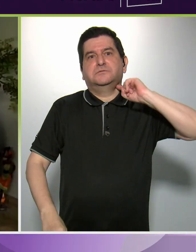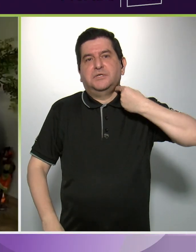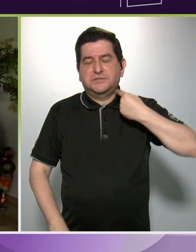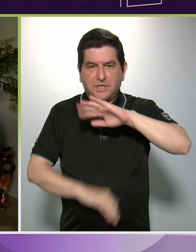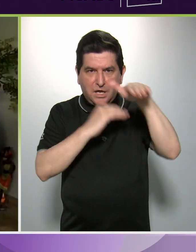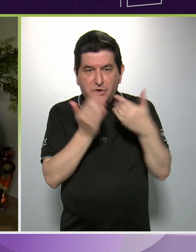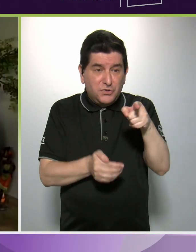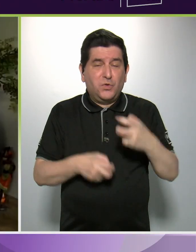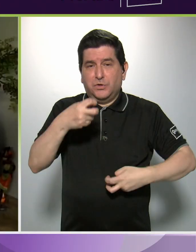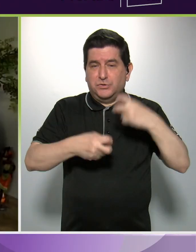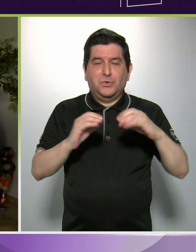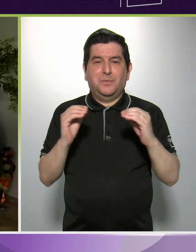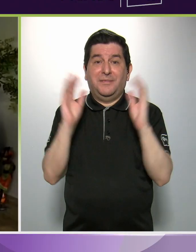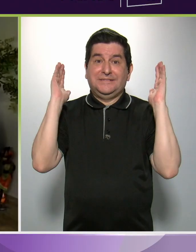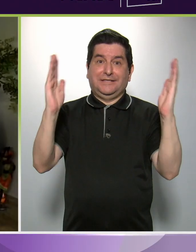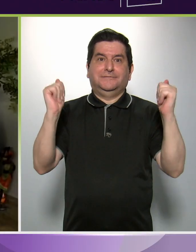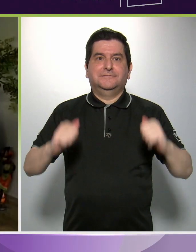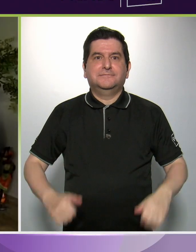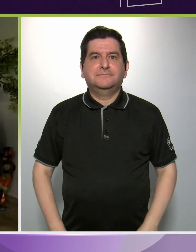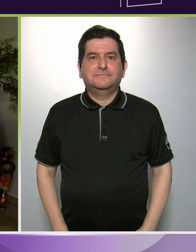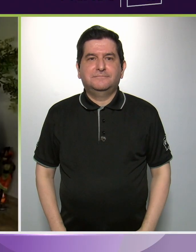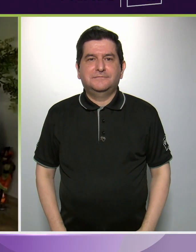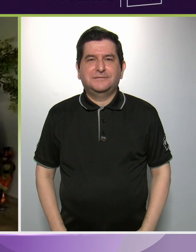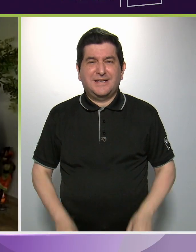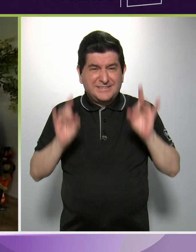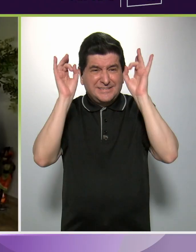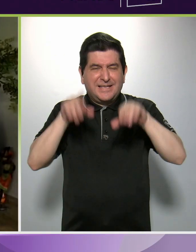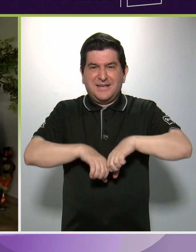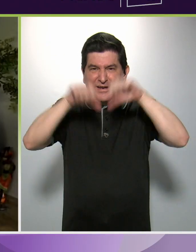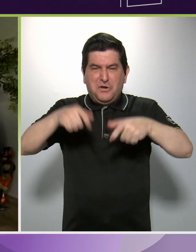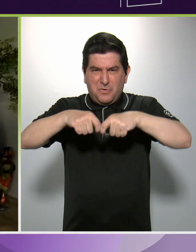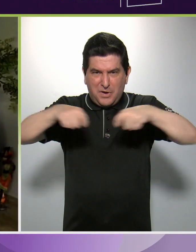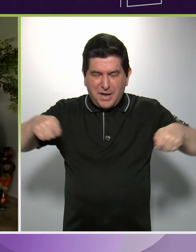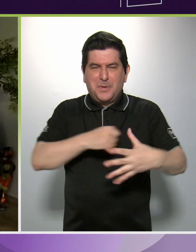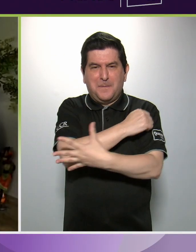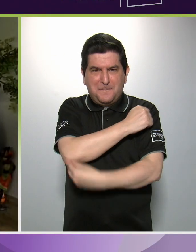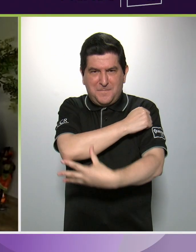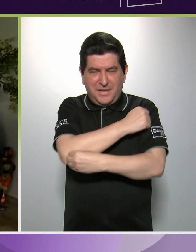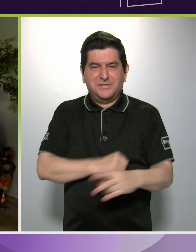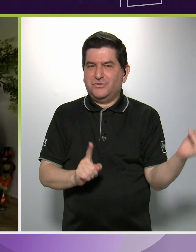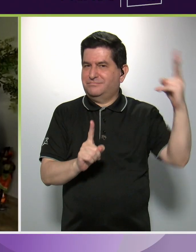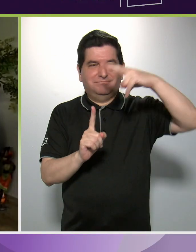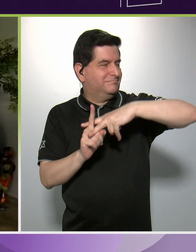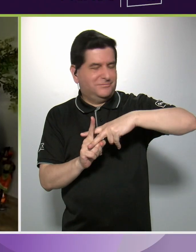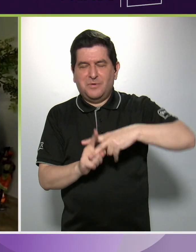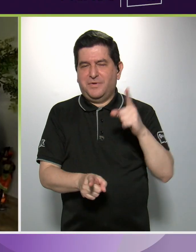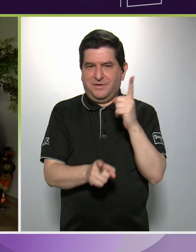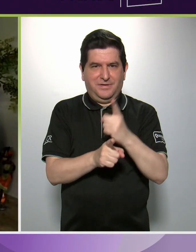perverso el sistema de medición de la pobreza y no está aplicando adecuadamente la canasta básica derivada de la discapacidad ni